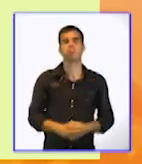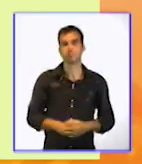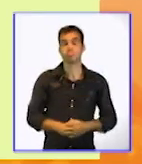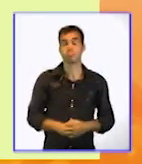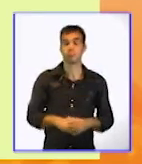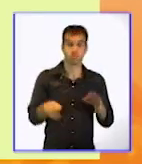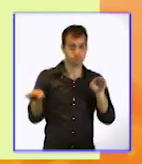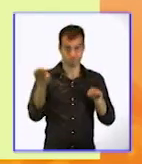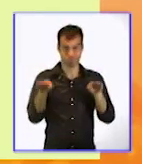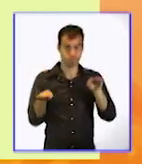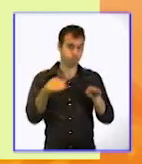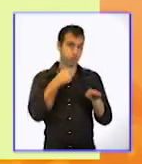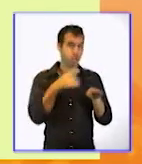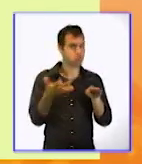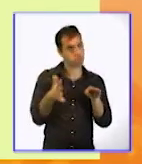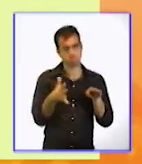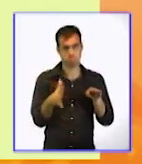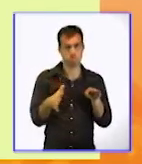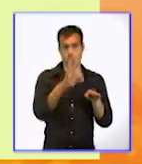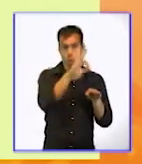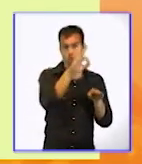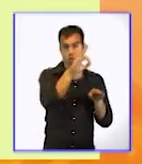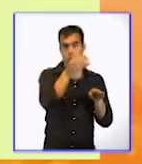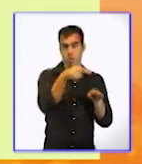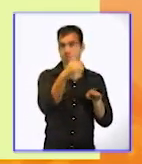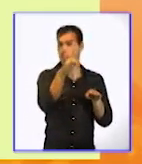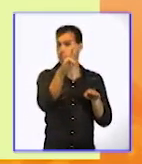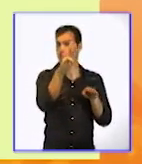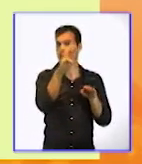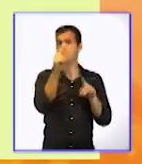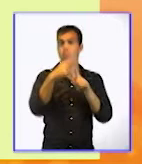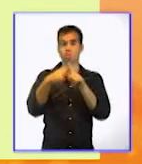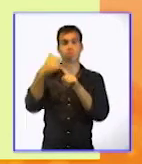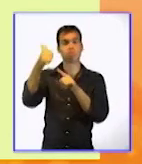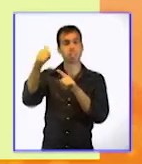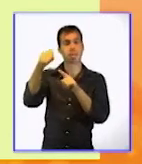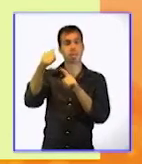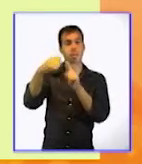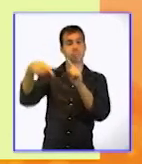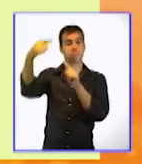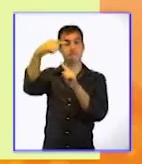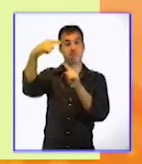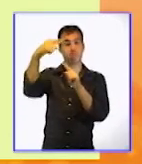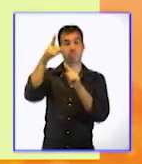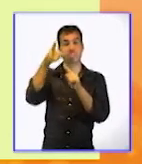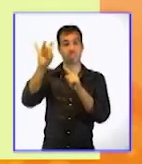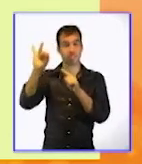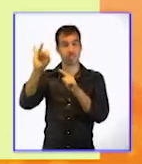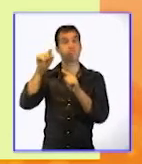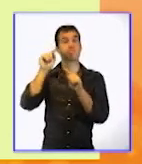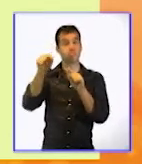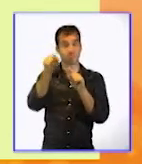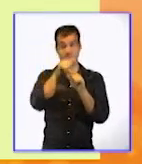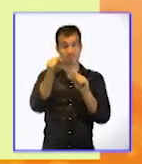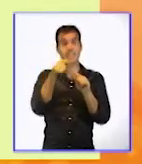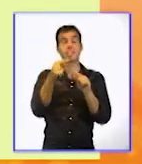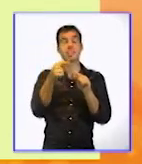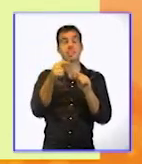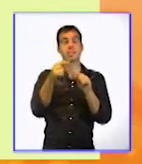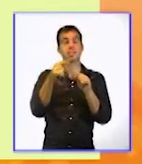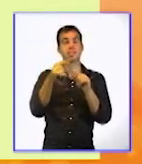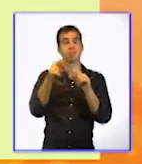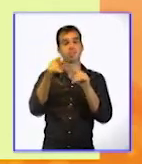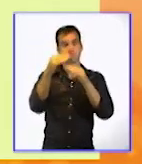por 10 a la menos 17 y de 1 por 10 a la menos 22. Comparando los dos